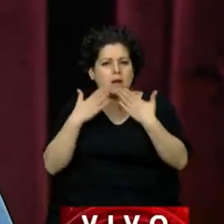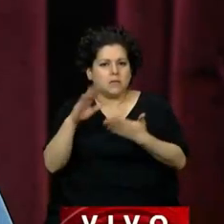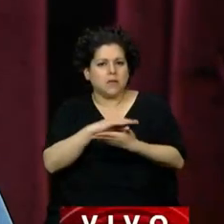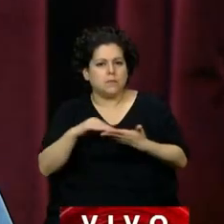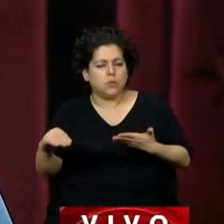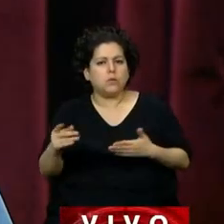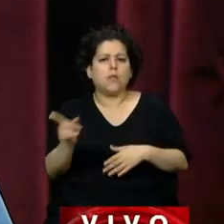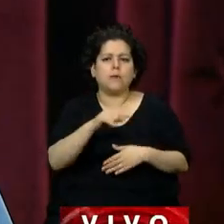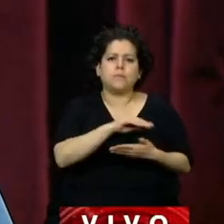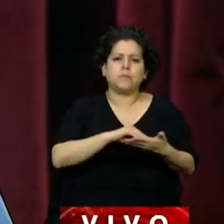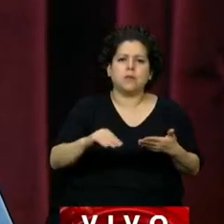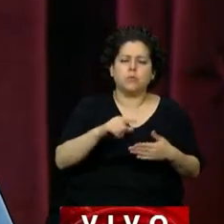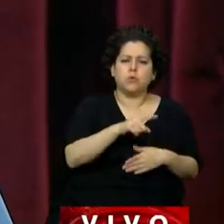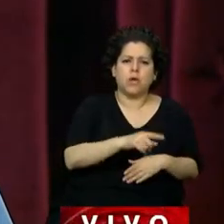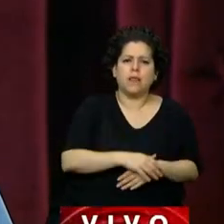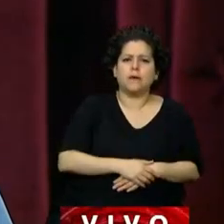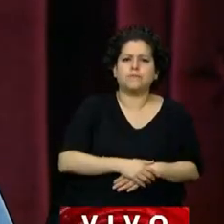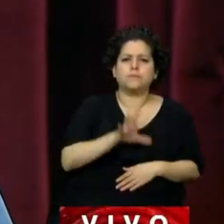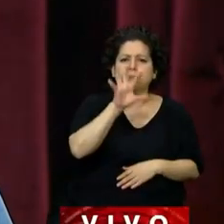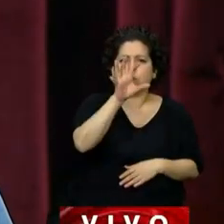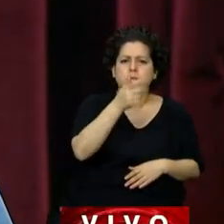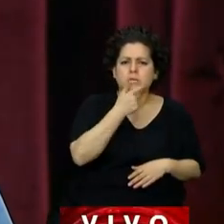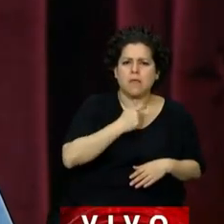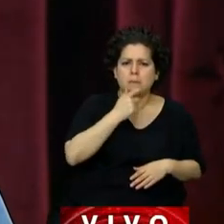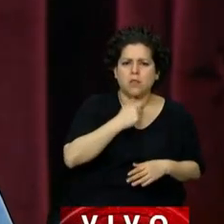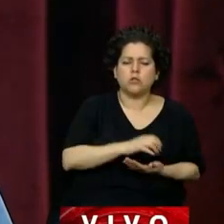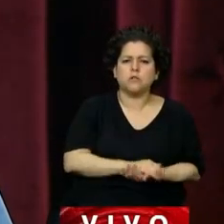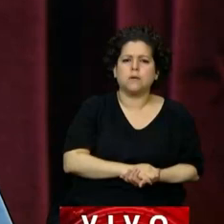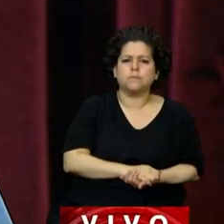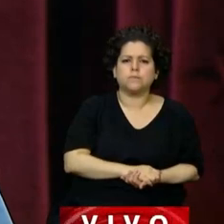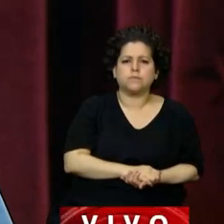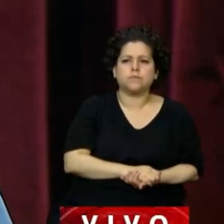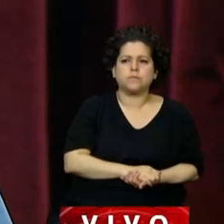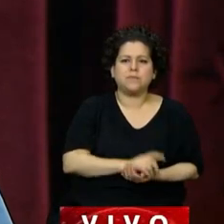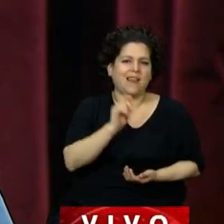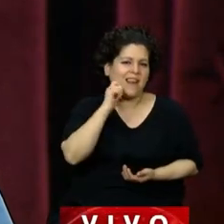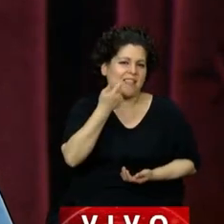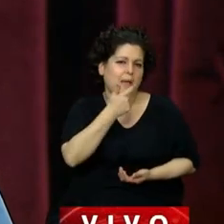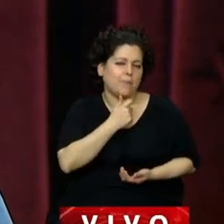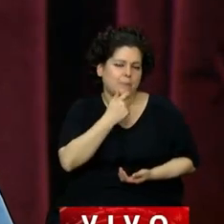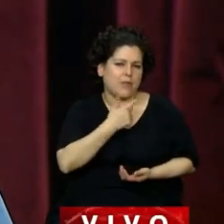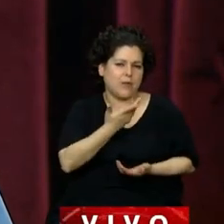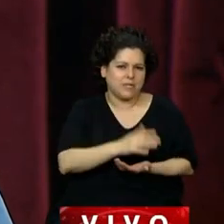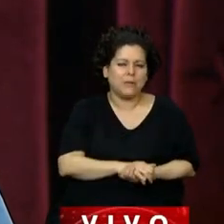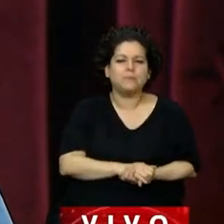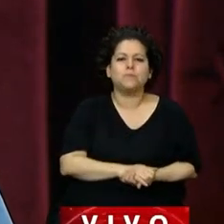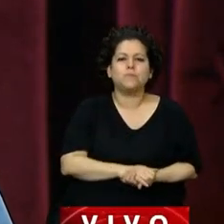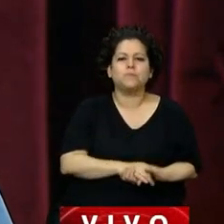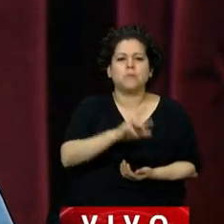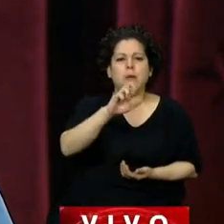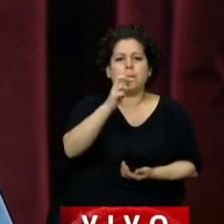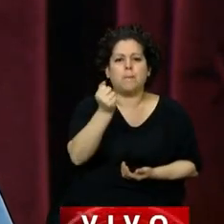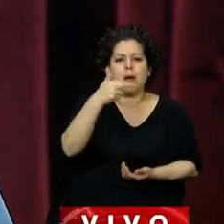En uso de la palabra, la diputada por la provincia de Mendoza, linda provincia, Liliana Paponet.